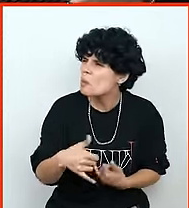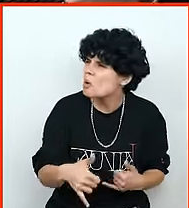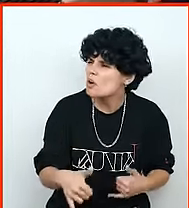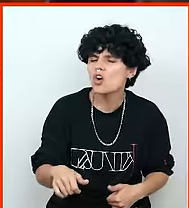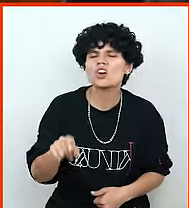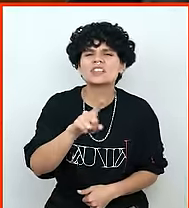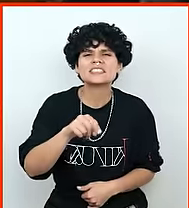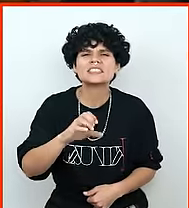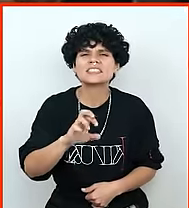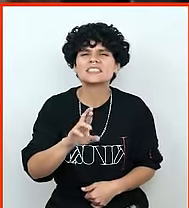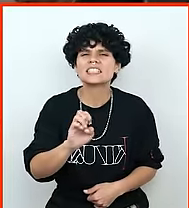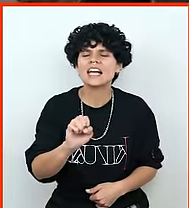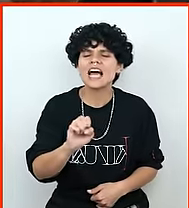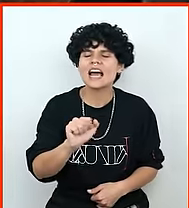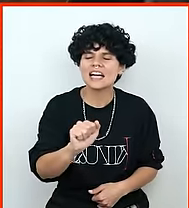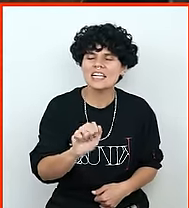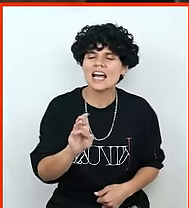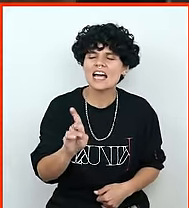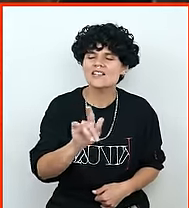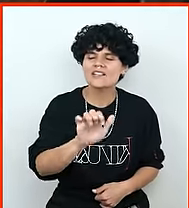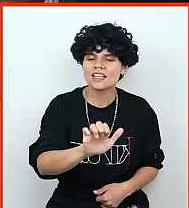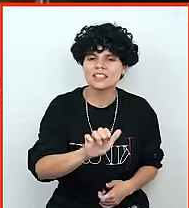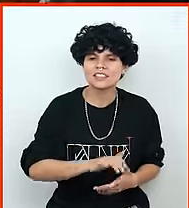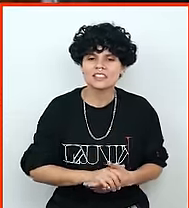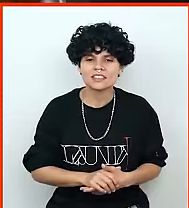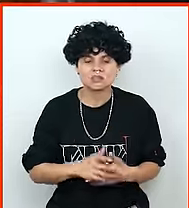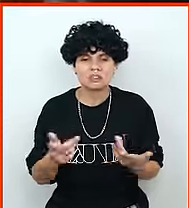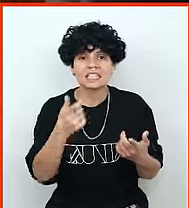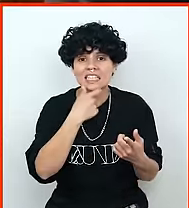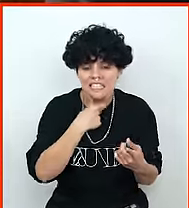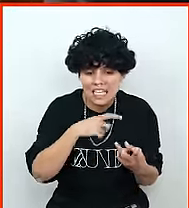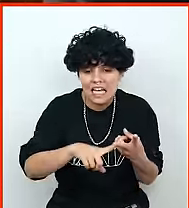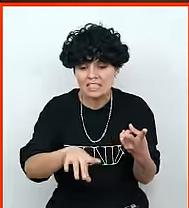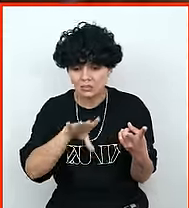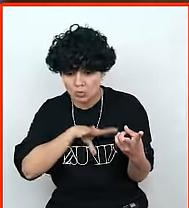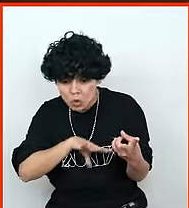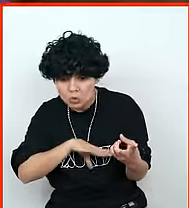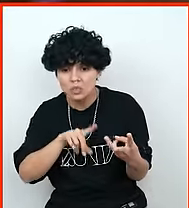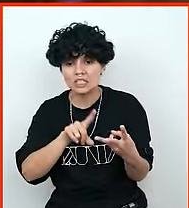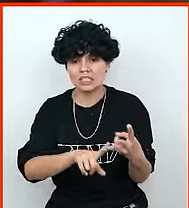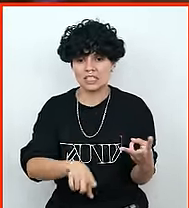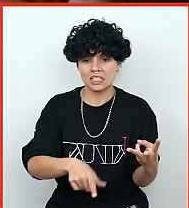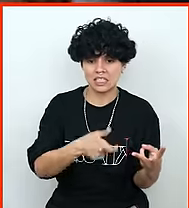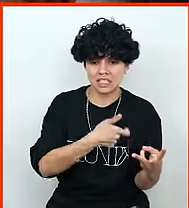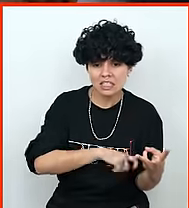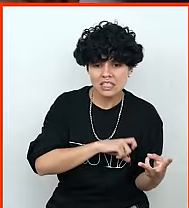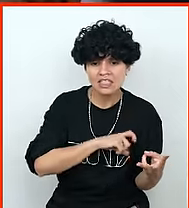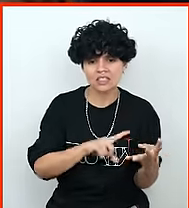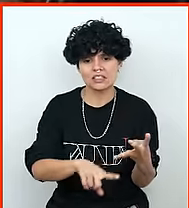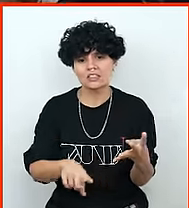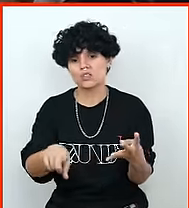Esclavo. Somos campeones. Por mal palabra, oye. Mano. Inglés. Portugués.